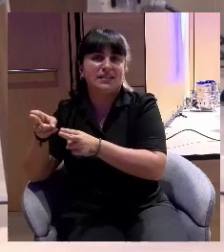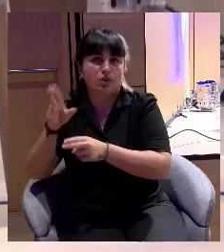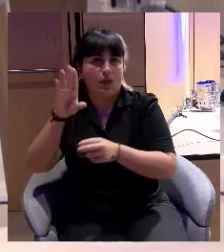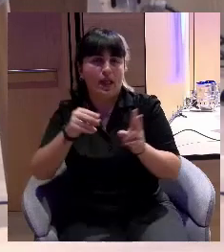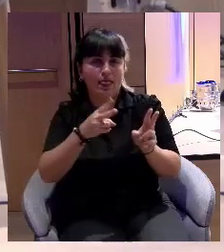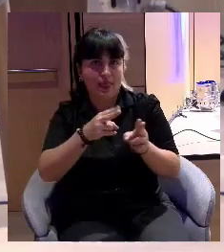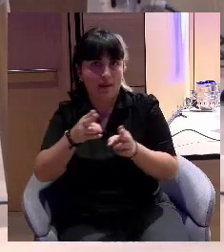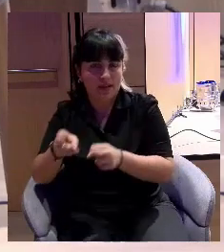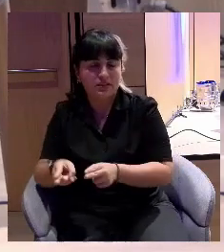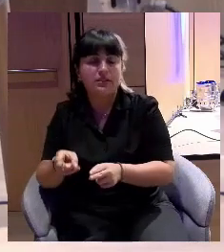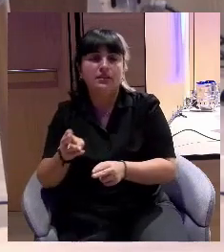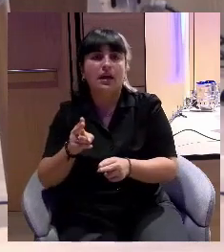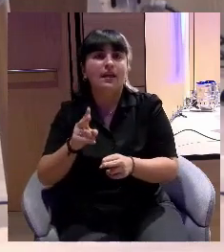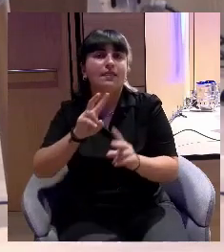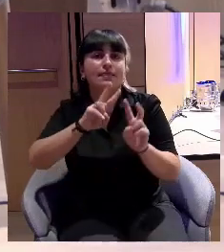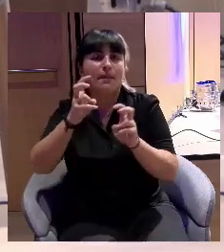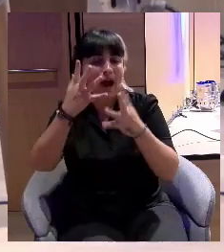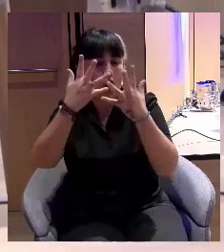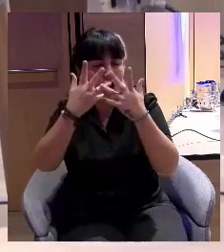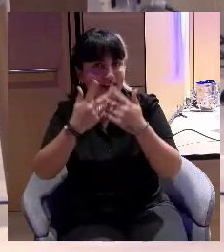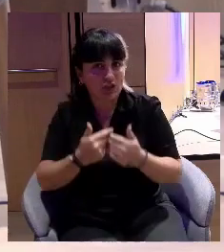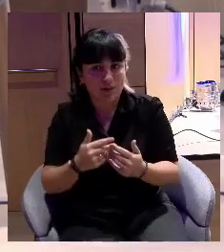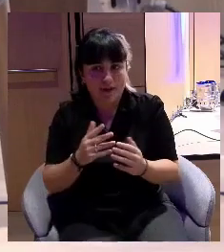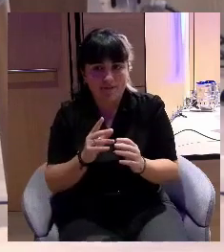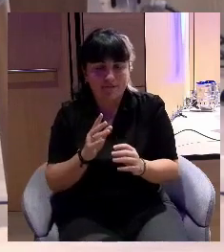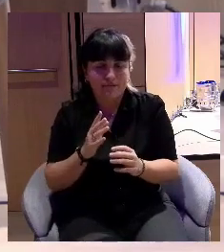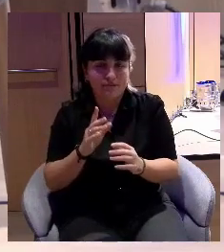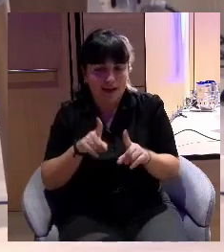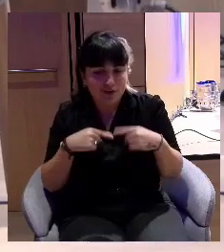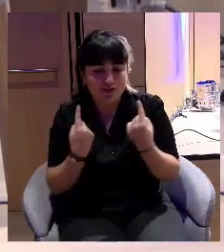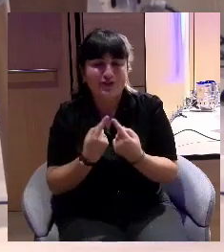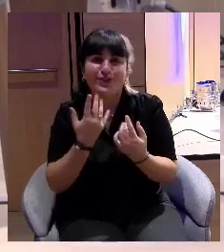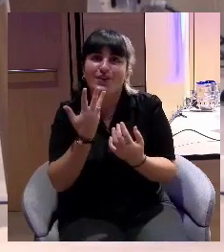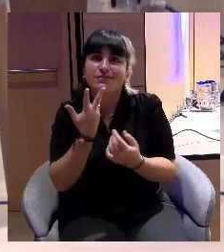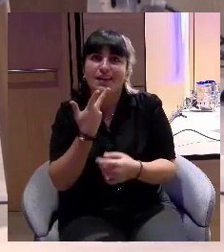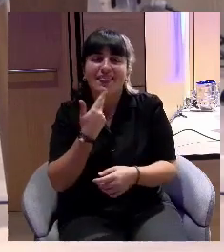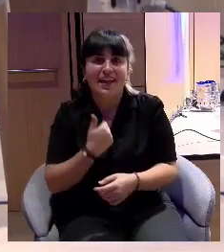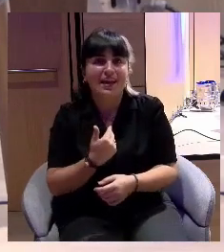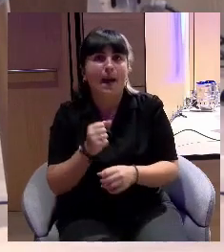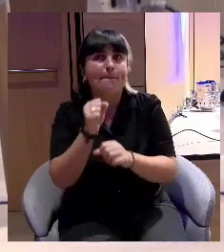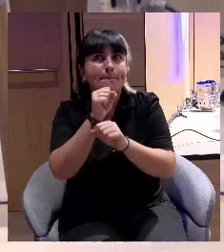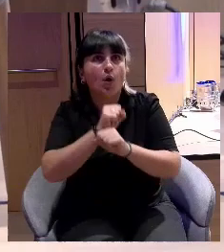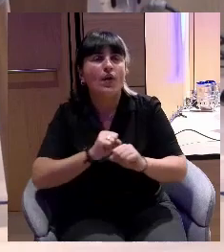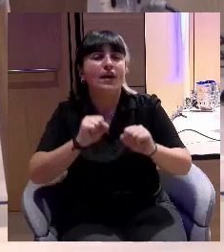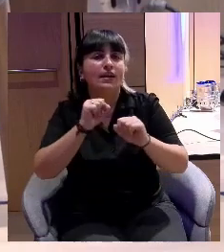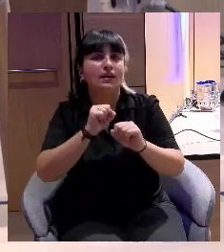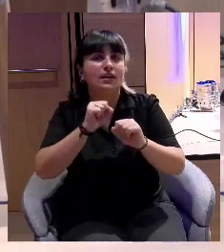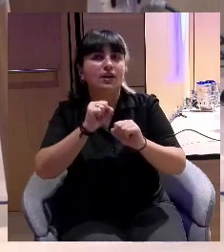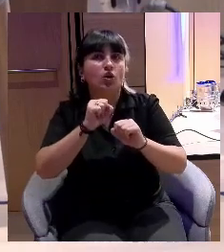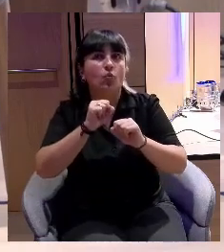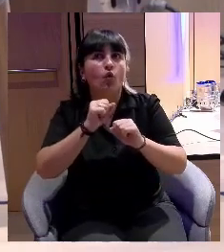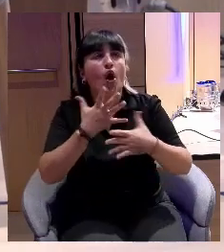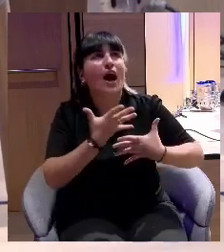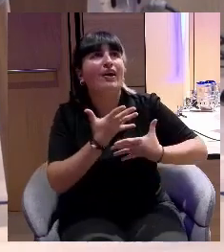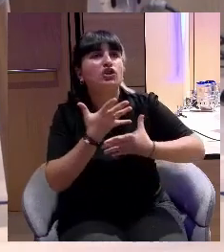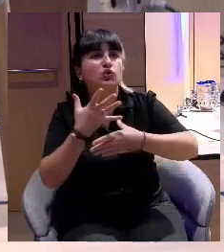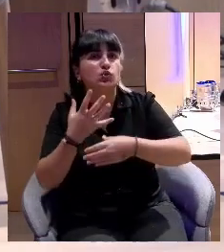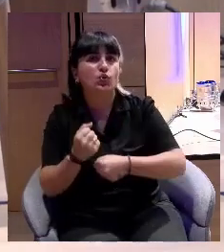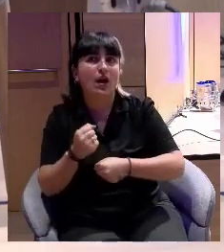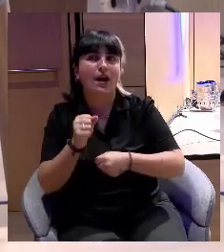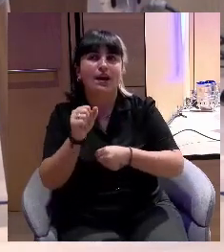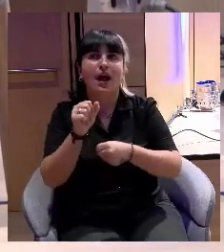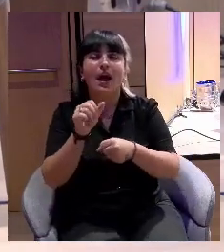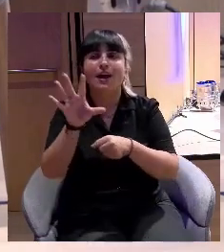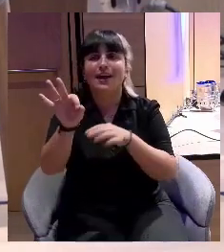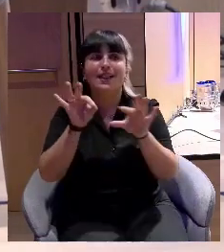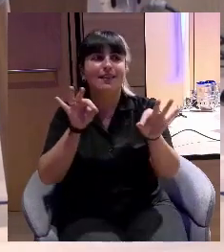Claramente, igual desde la organización, nos encantaría tener como poder poner a disposición esta información que venimos relevando y que puede